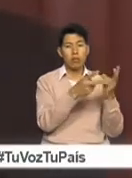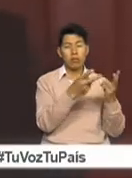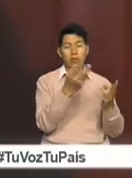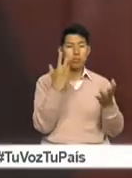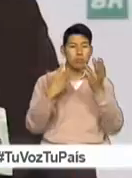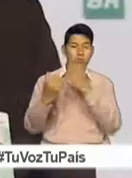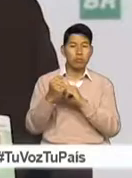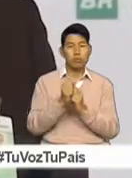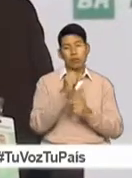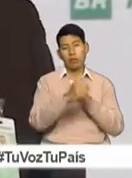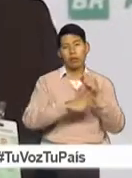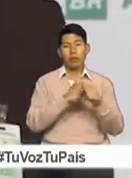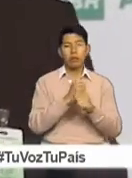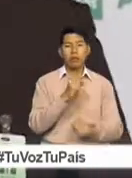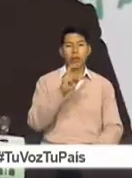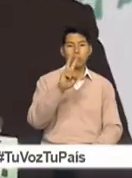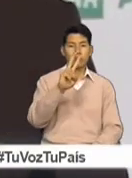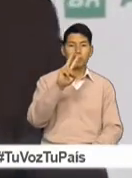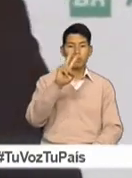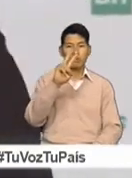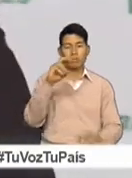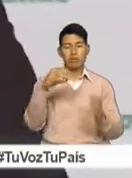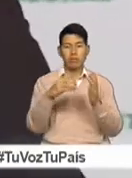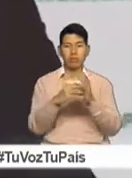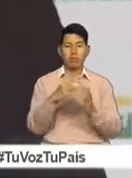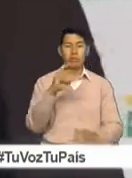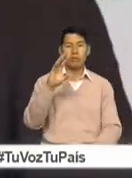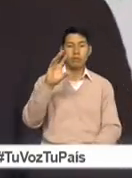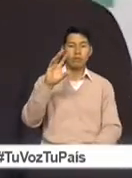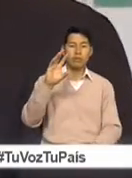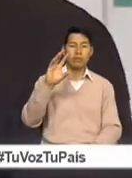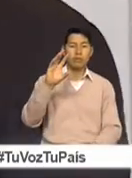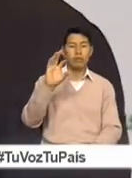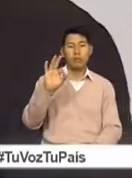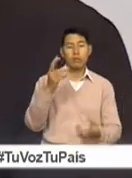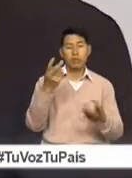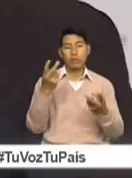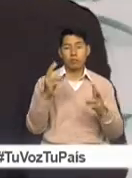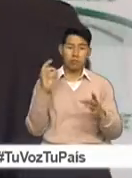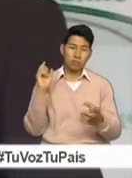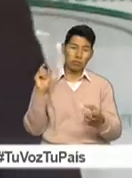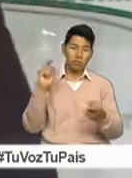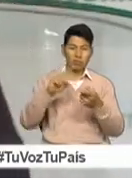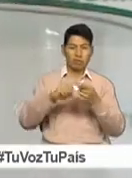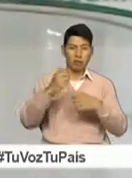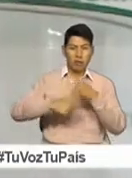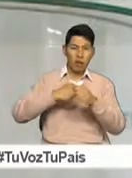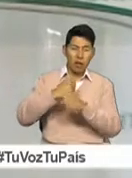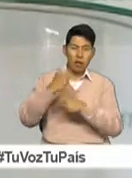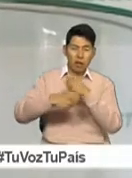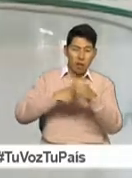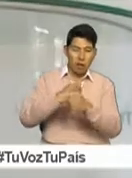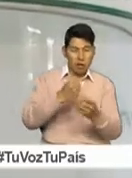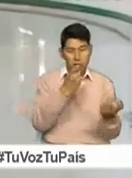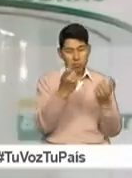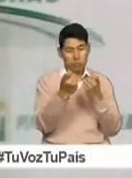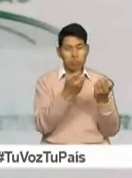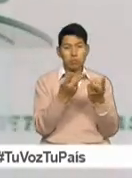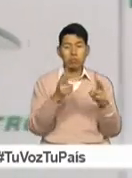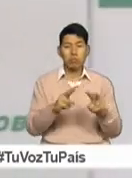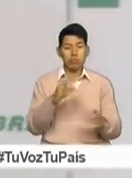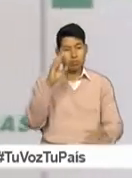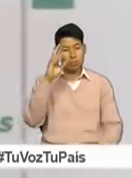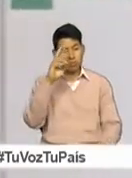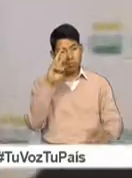a 2015 y presidio petrobras desde febrero de 2015 hasta mayo de 2016 la operación la